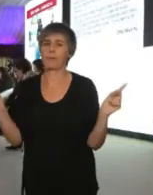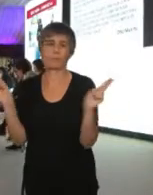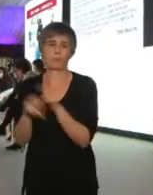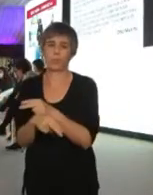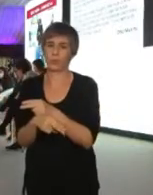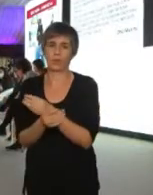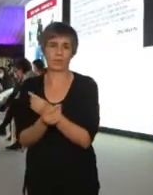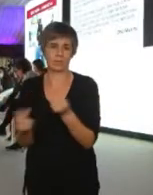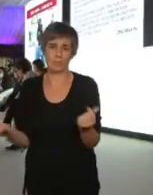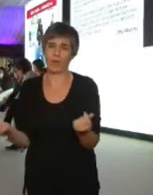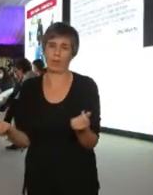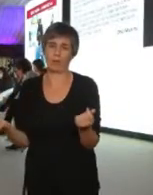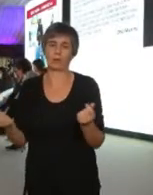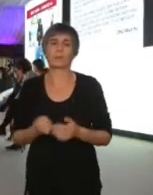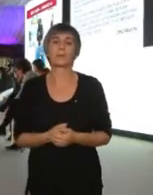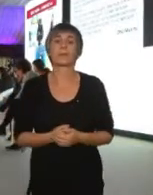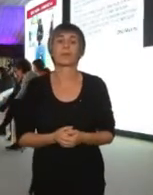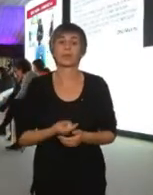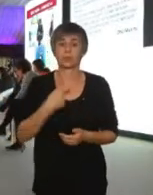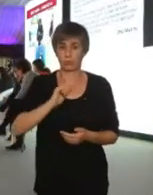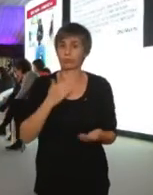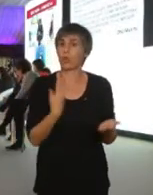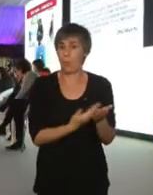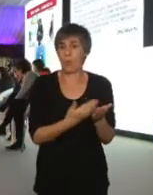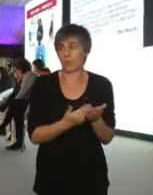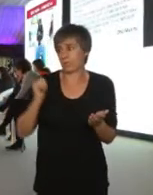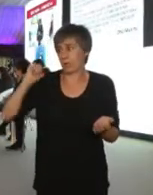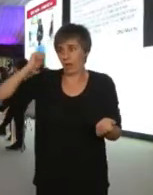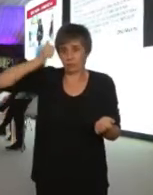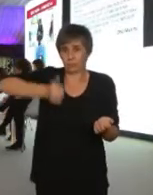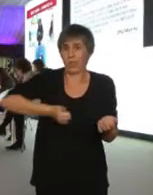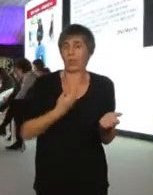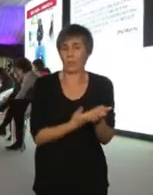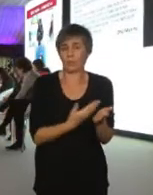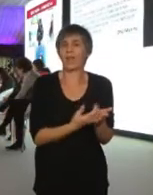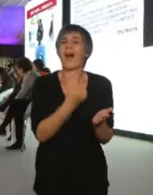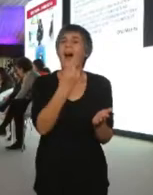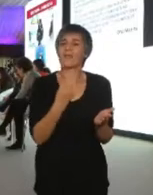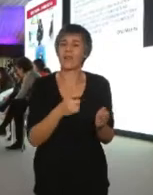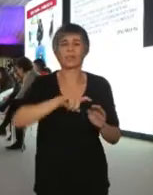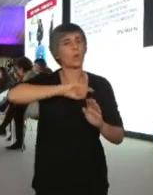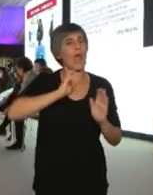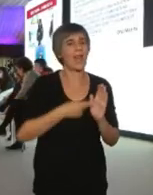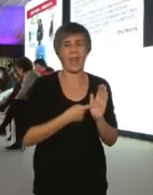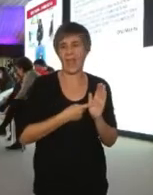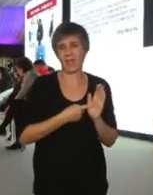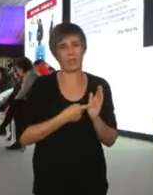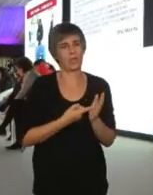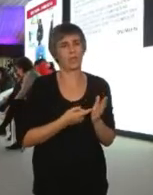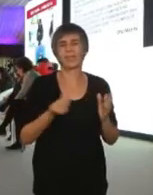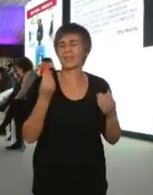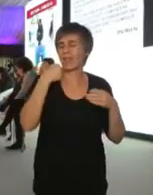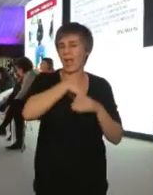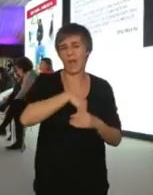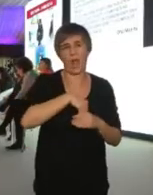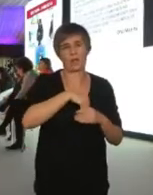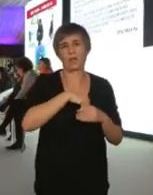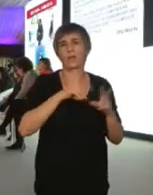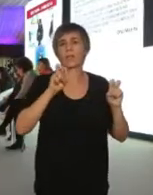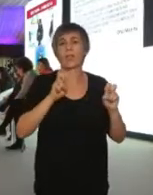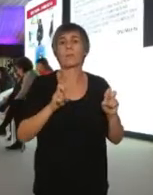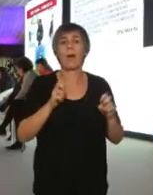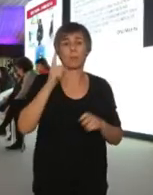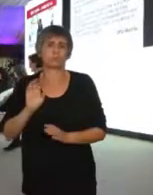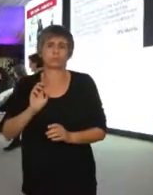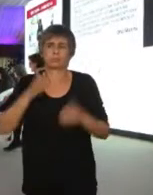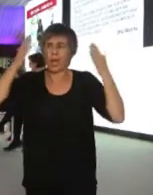Hemos mostrado a lo largo de todo este tiempo la necesidad de una ley integral abolicionista que debe de ser aprobada